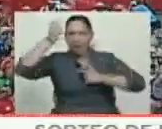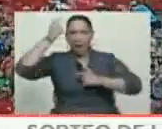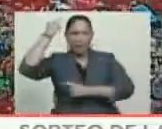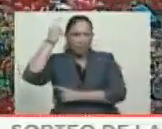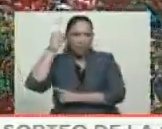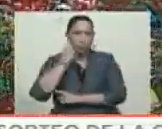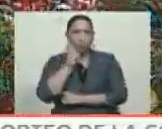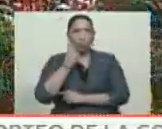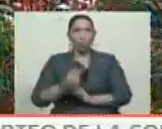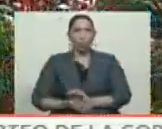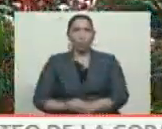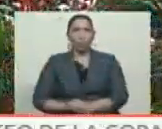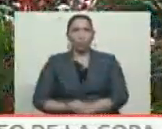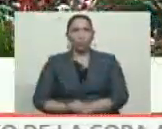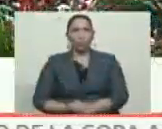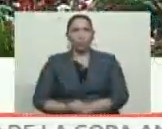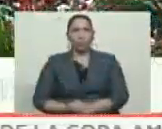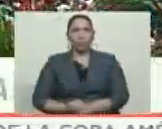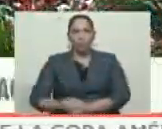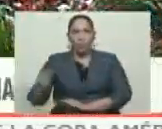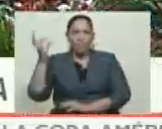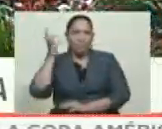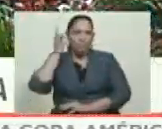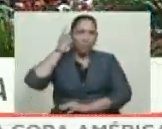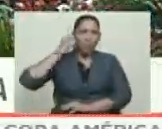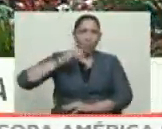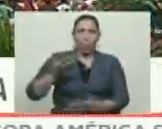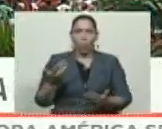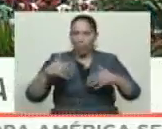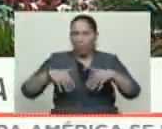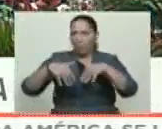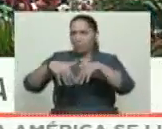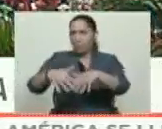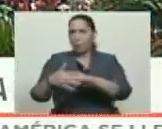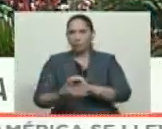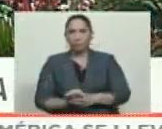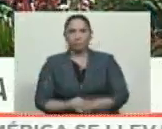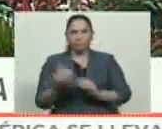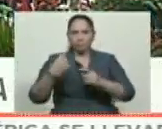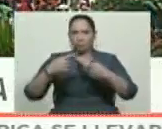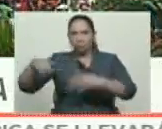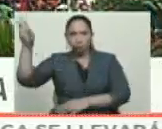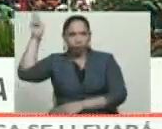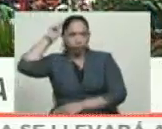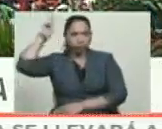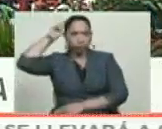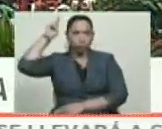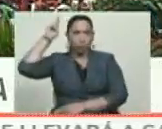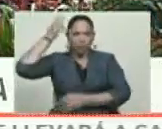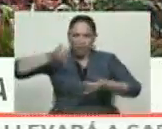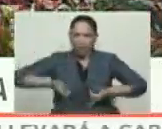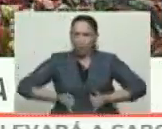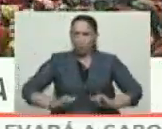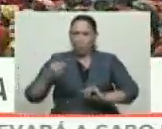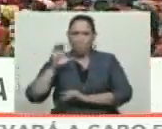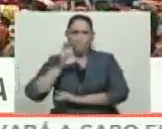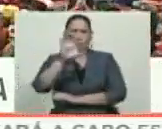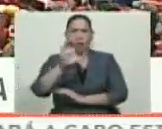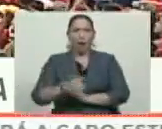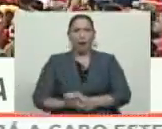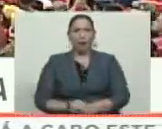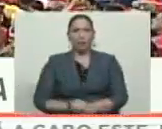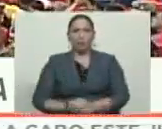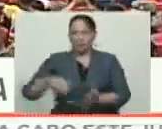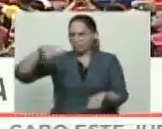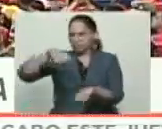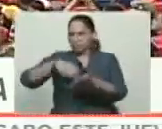Sucre, de Juana Ramírez, la avanzadora, de Josefa Cabejo, de Guaycaipuro, los hijos de la patria,